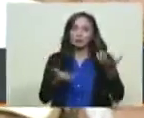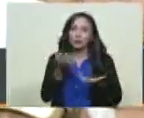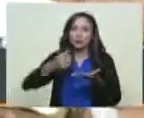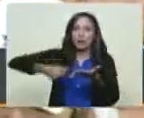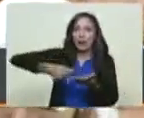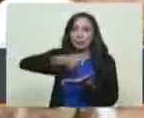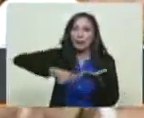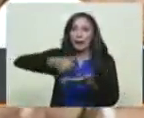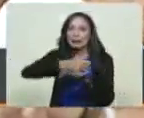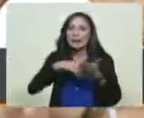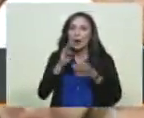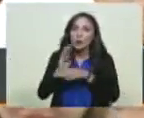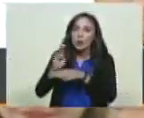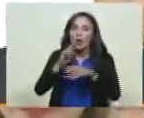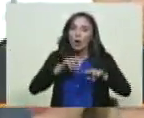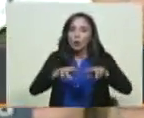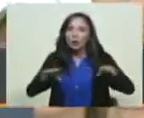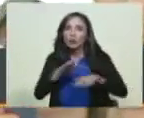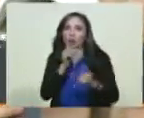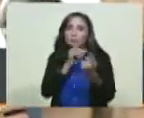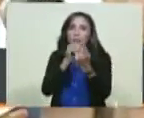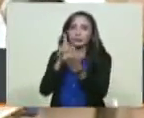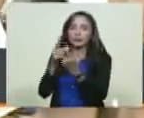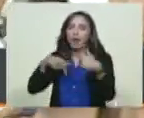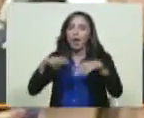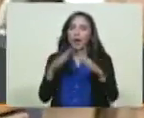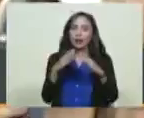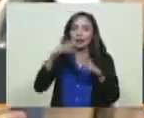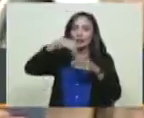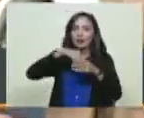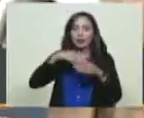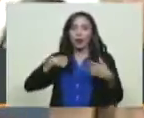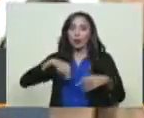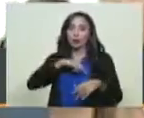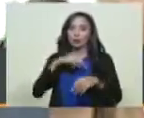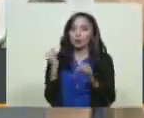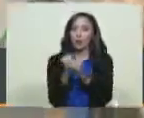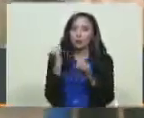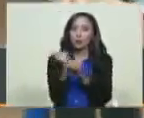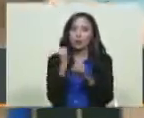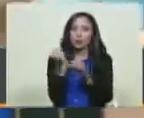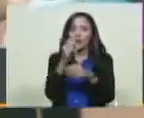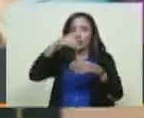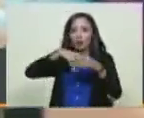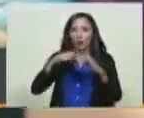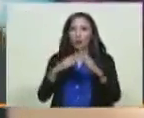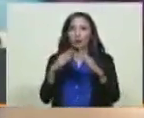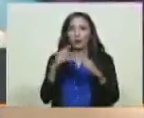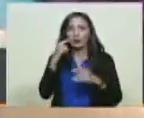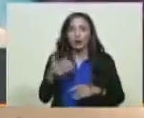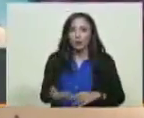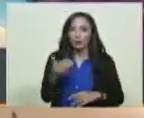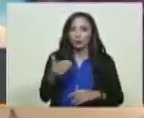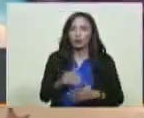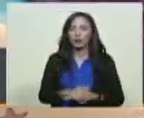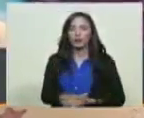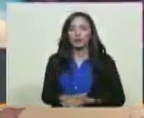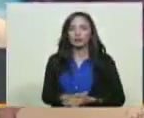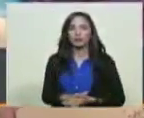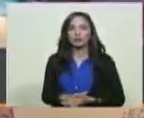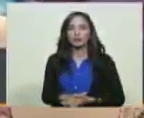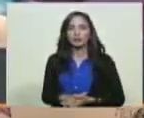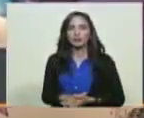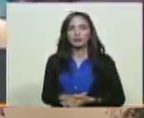que cría los niños y entonces qué estamos haciendo reproduciendo el capital me explico mejor